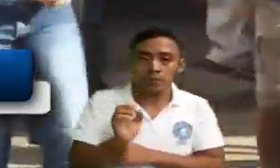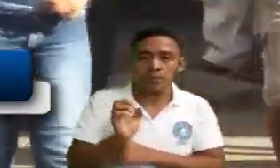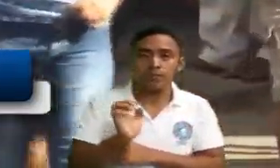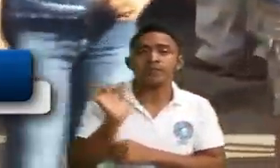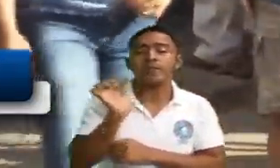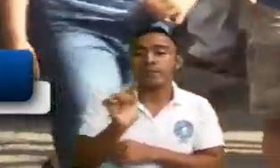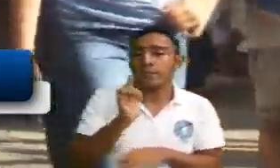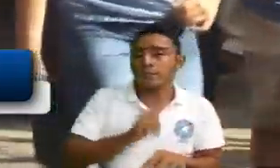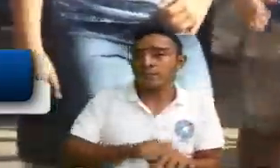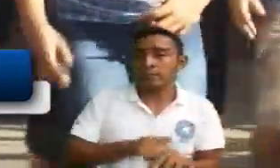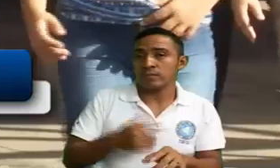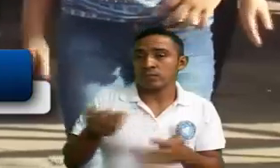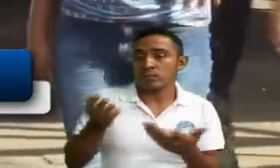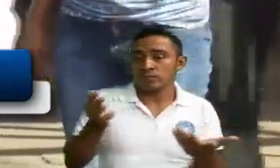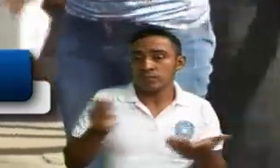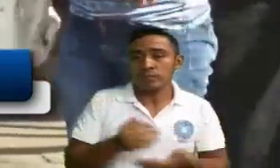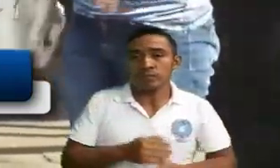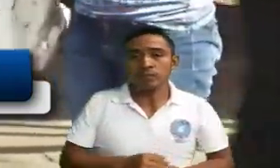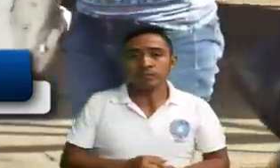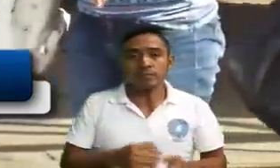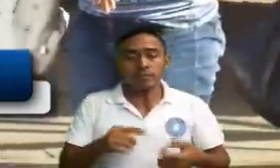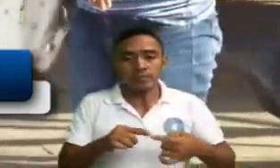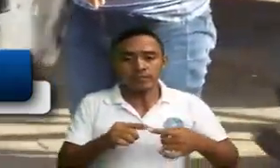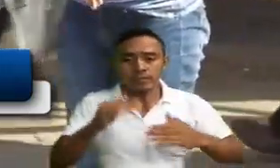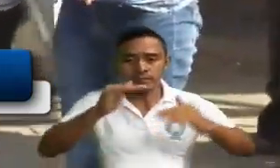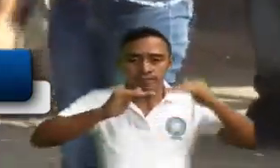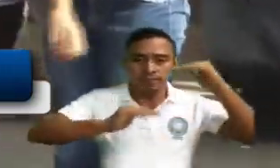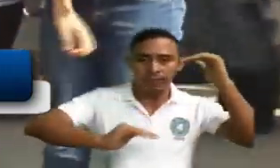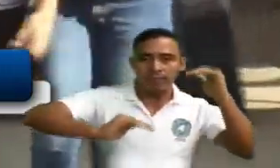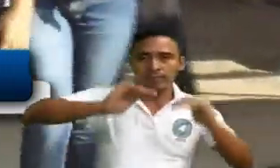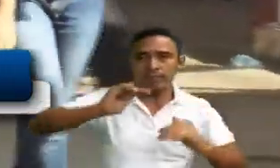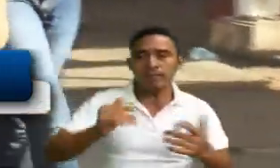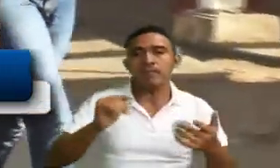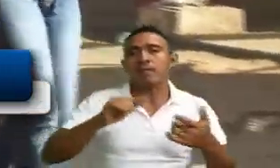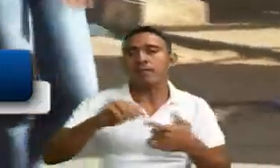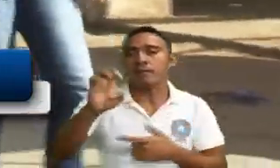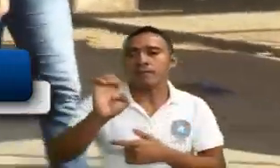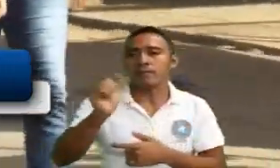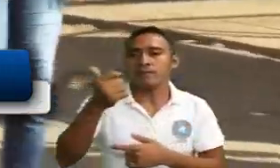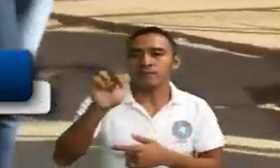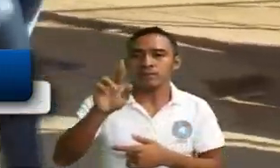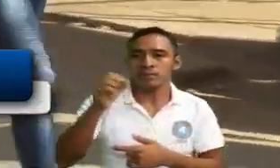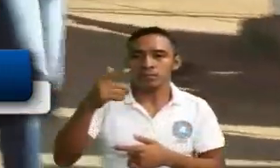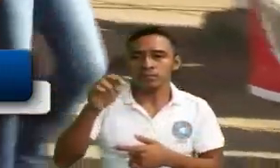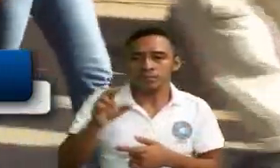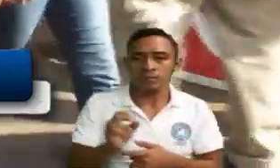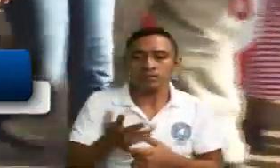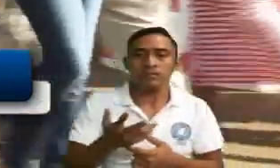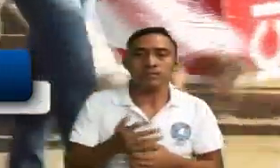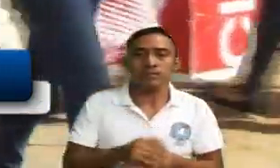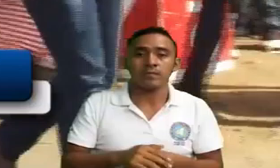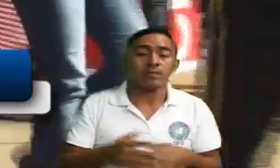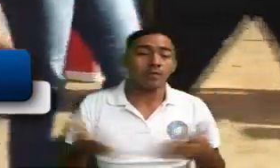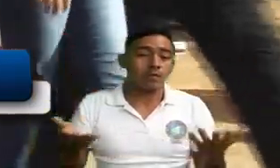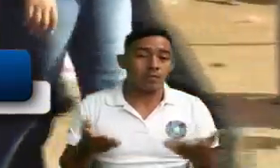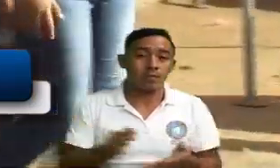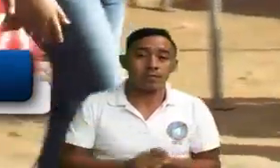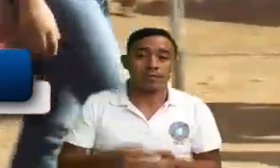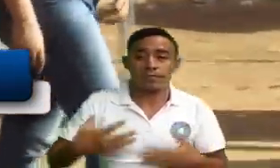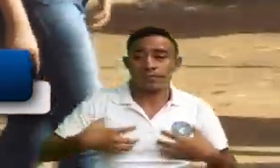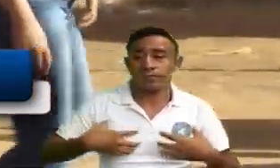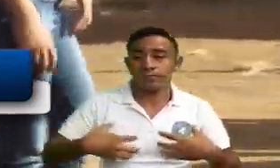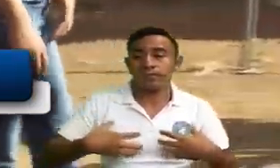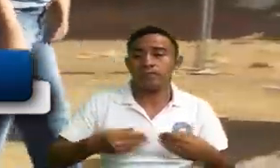menstrual hay una fluctuación entre el equilibrio de progesterona y de estrógeno, y la mama no está exenta a esto, entonces